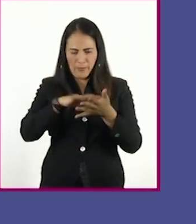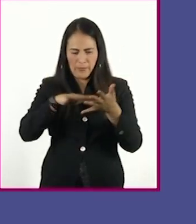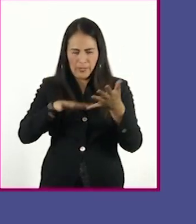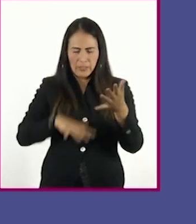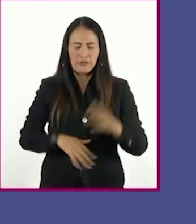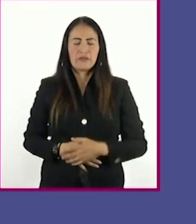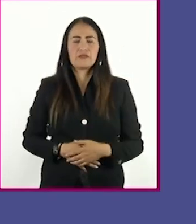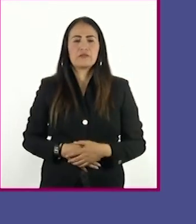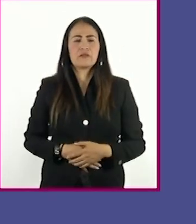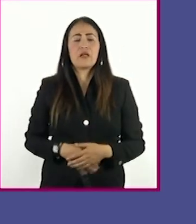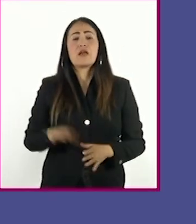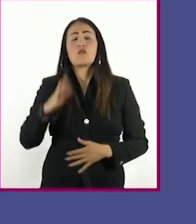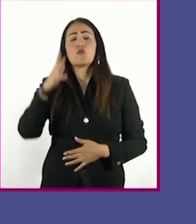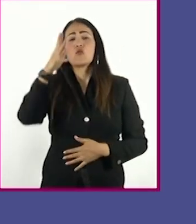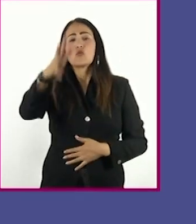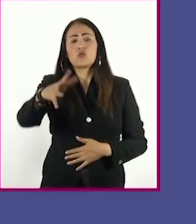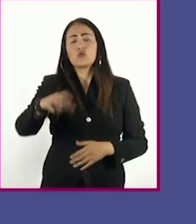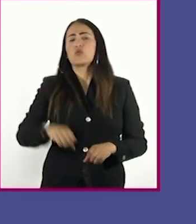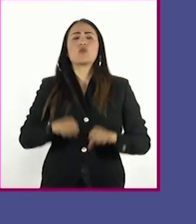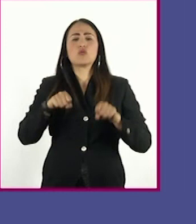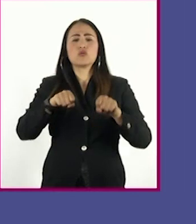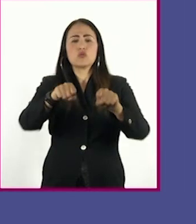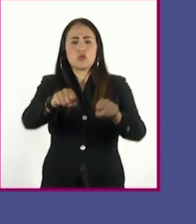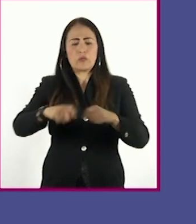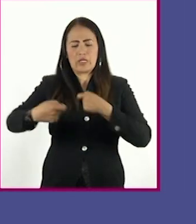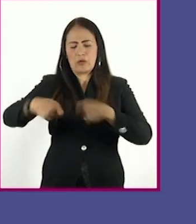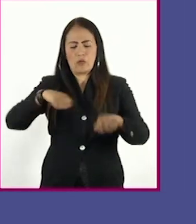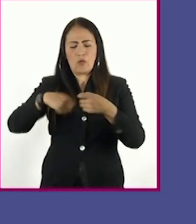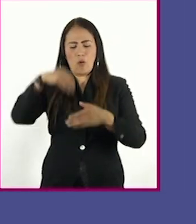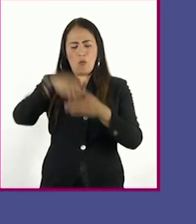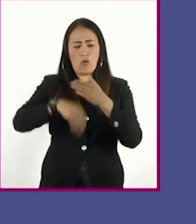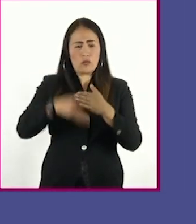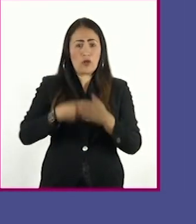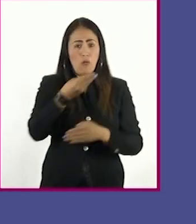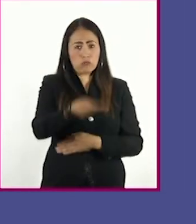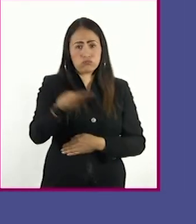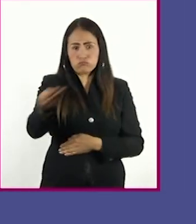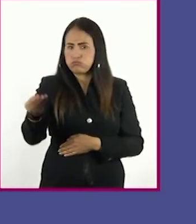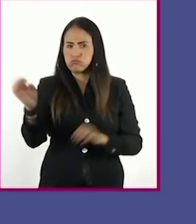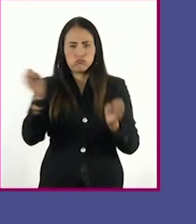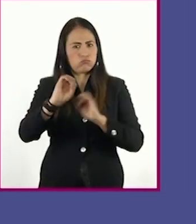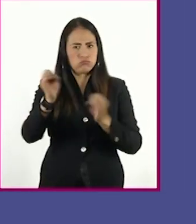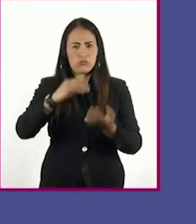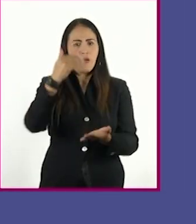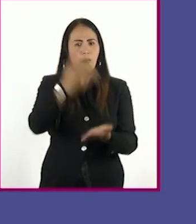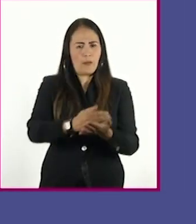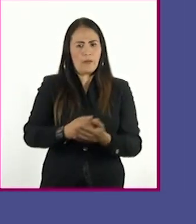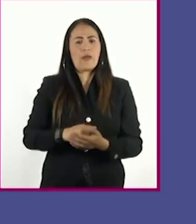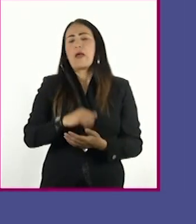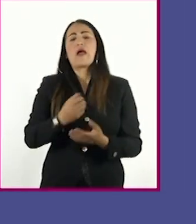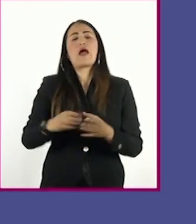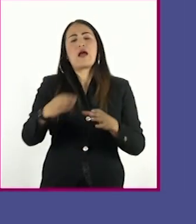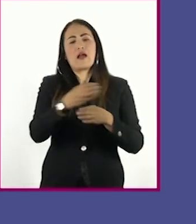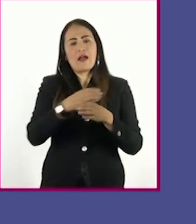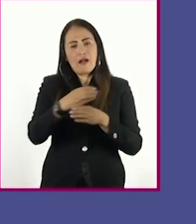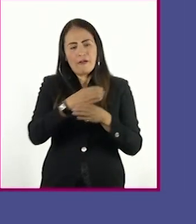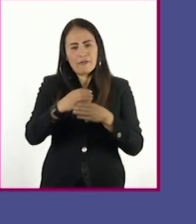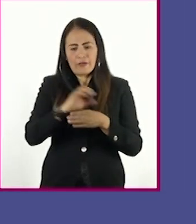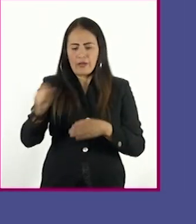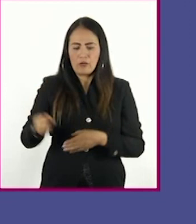Pronto, ningún supermercado entregará más bolsas plásticas a sus clientes. Los envases para los cafés para